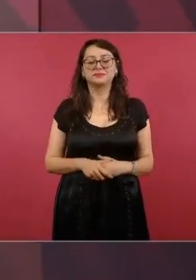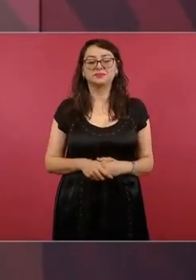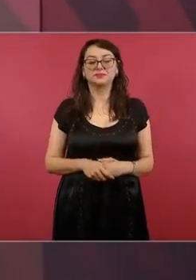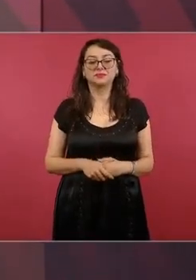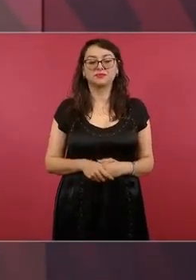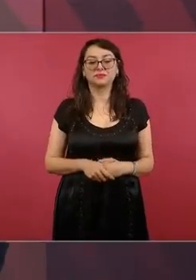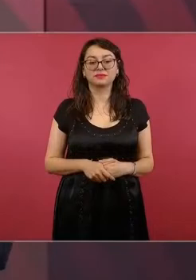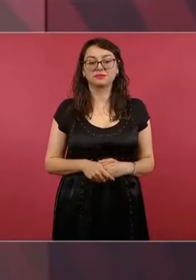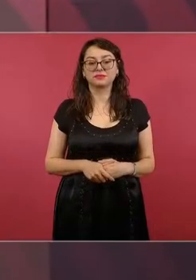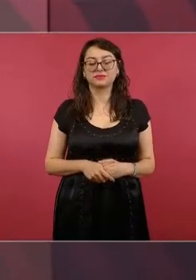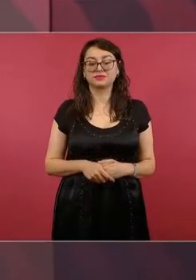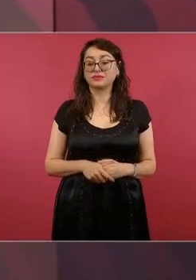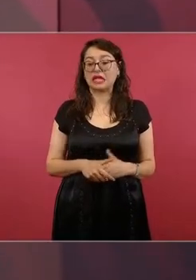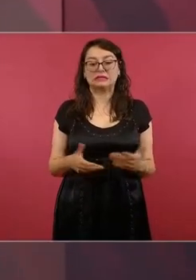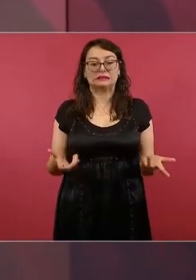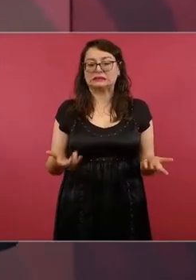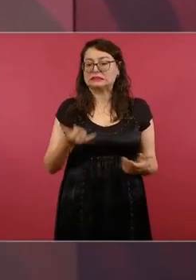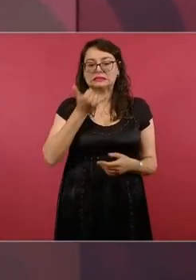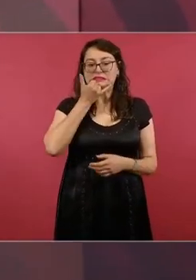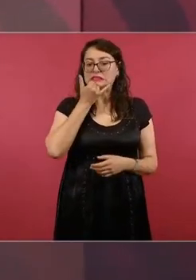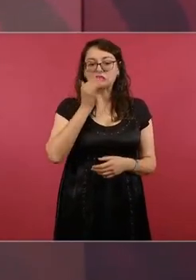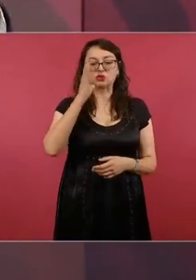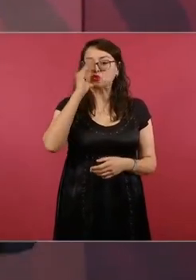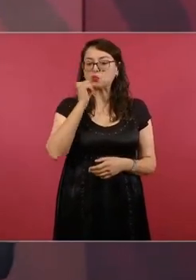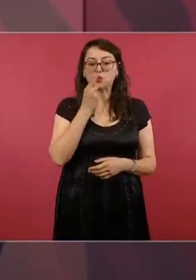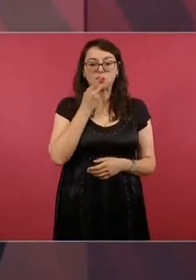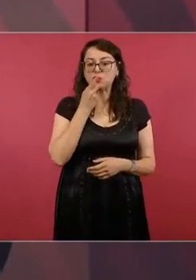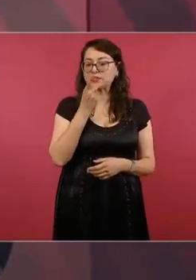pero no lo puedo decir.